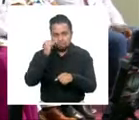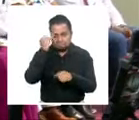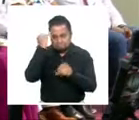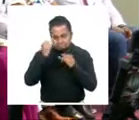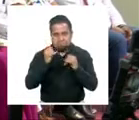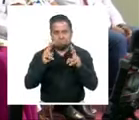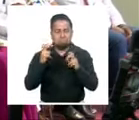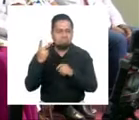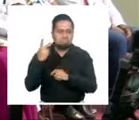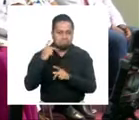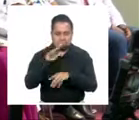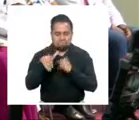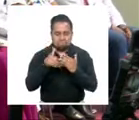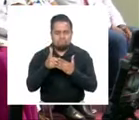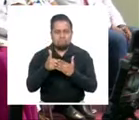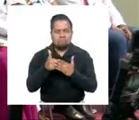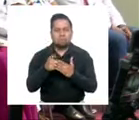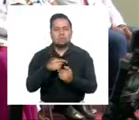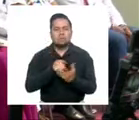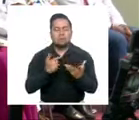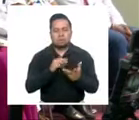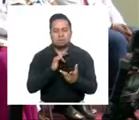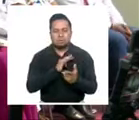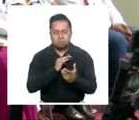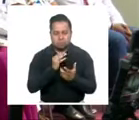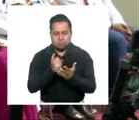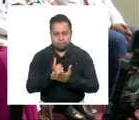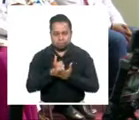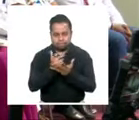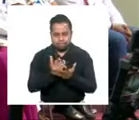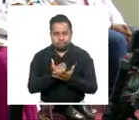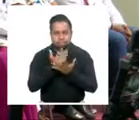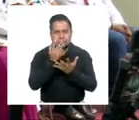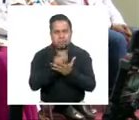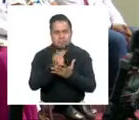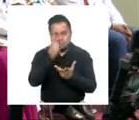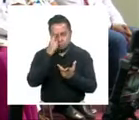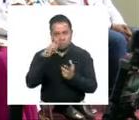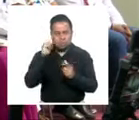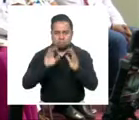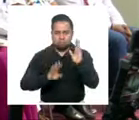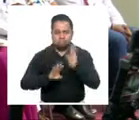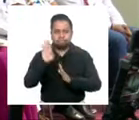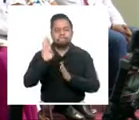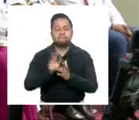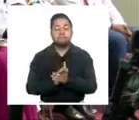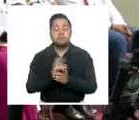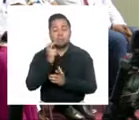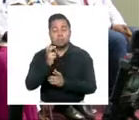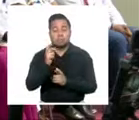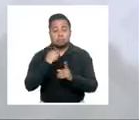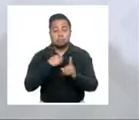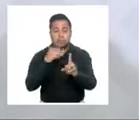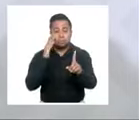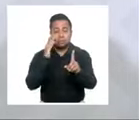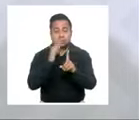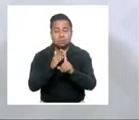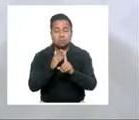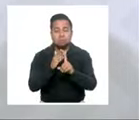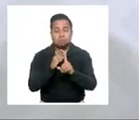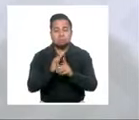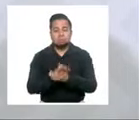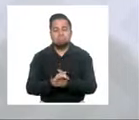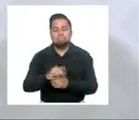ideológica, política, podemos sumar esfuerzos para sacar a Oaxaca adelante. Ese es el propósito de